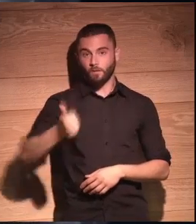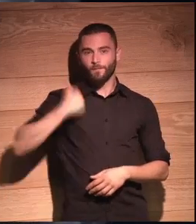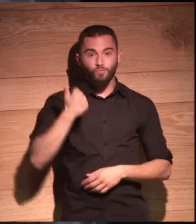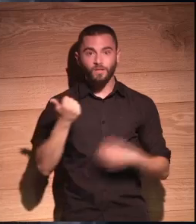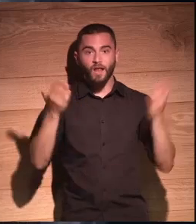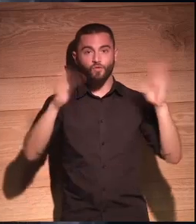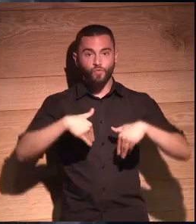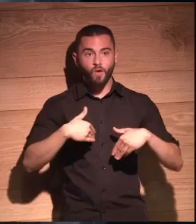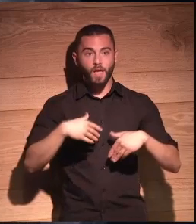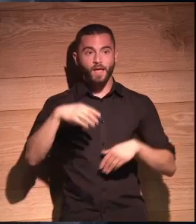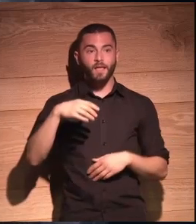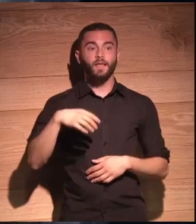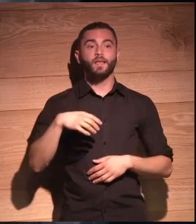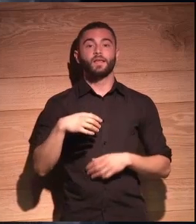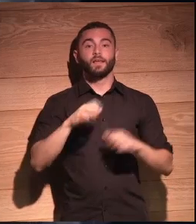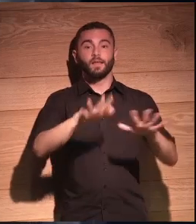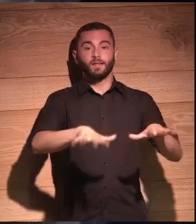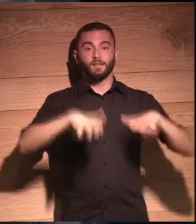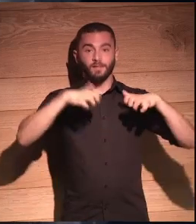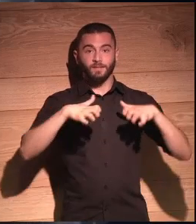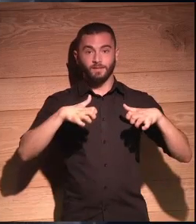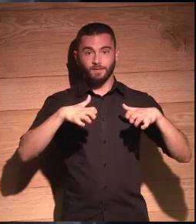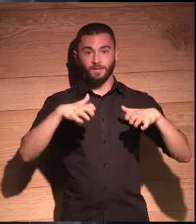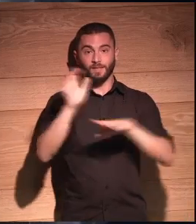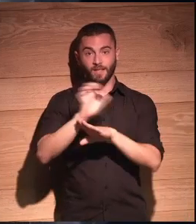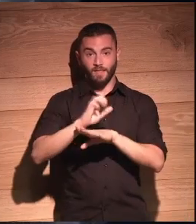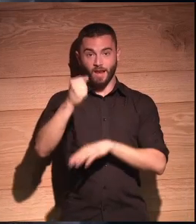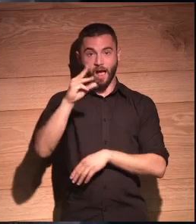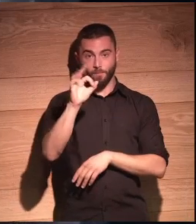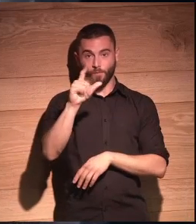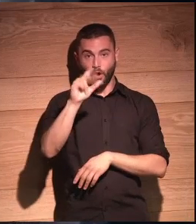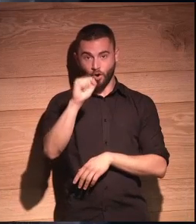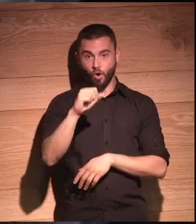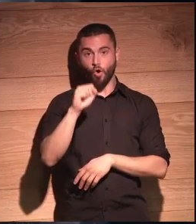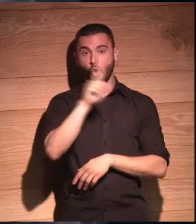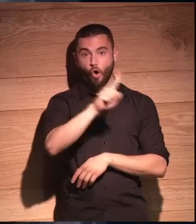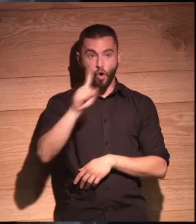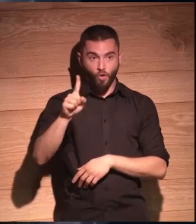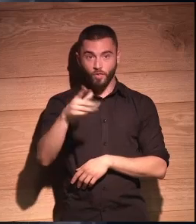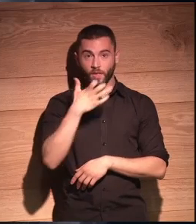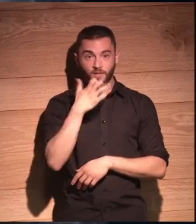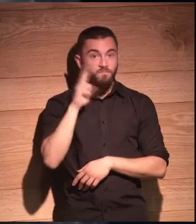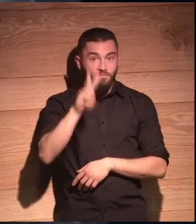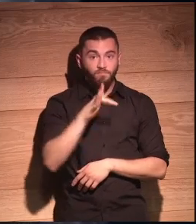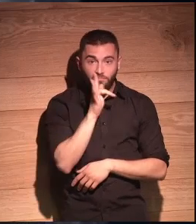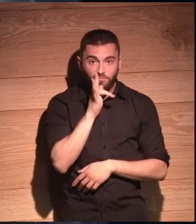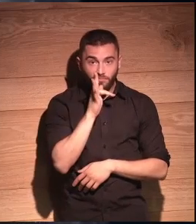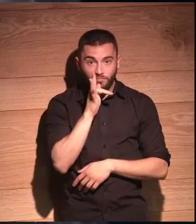oportunidad de ver, todavía se ven en algunas salas de cine Apolo 11, que es de salía aquí,